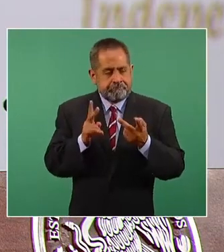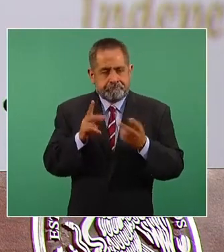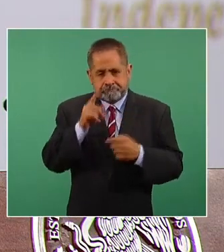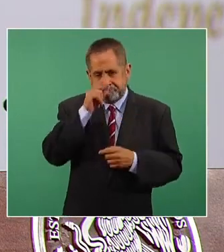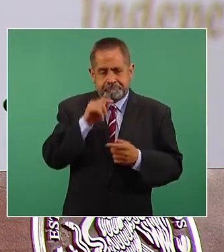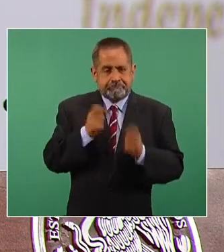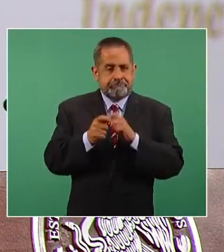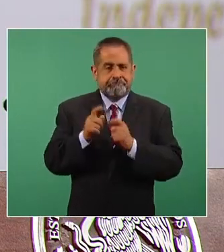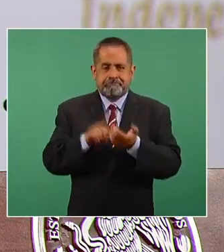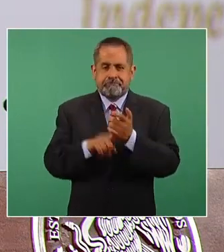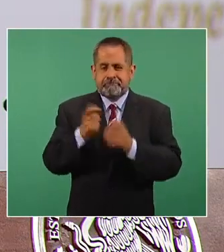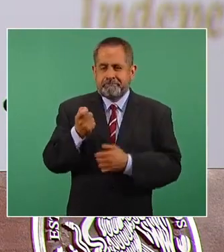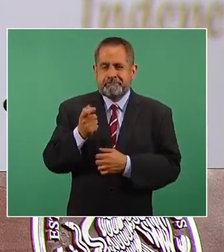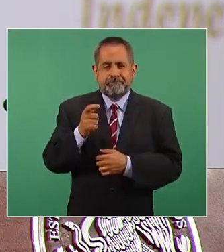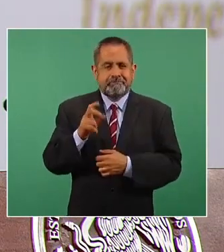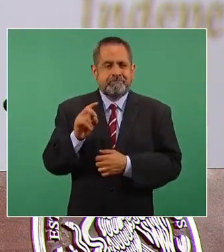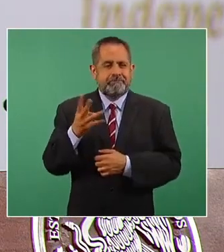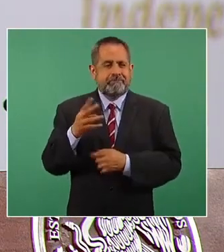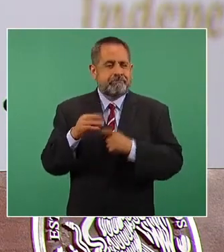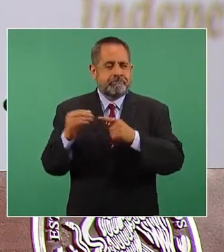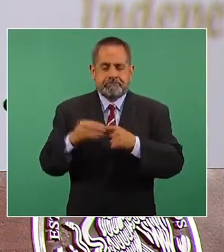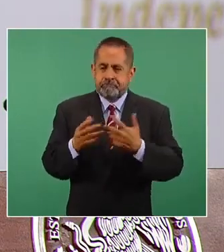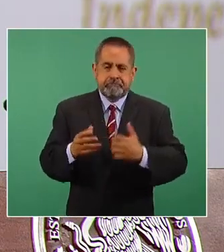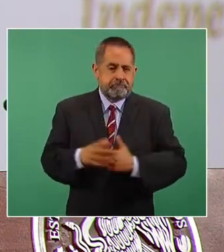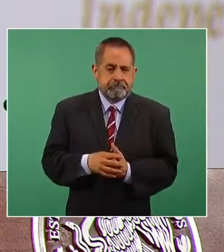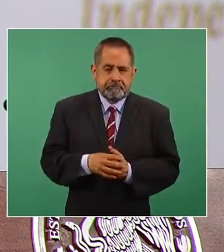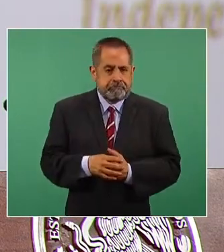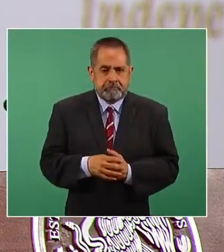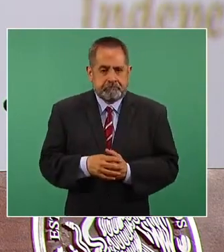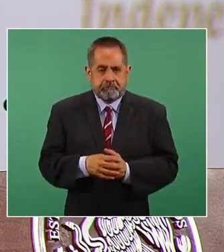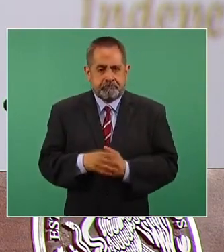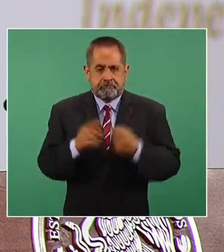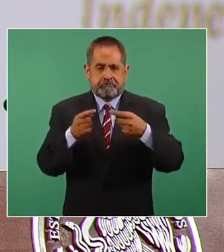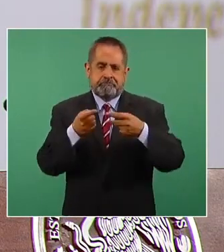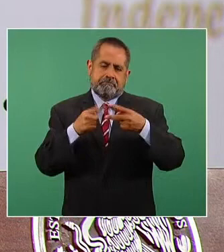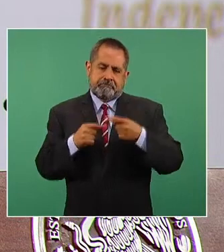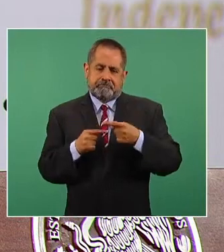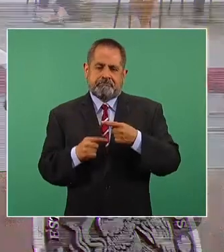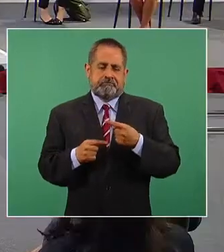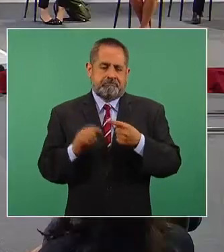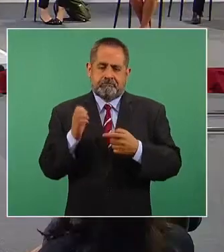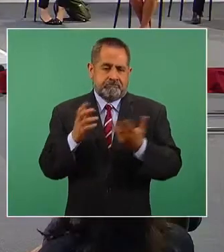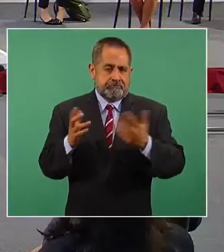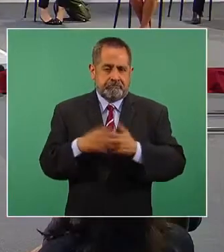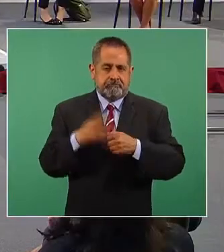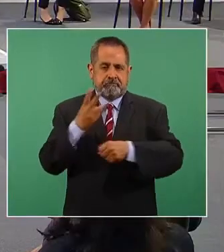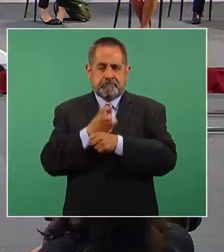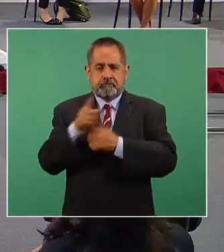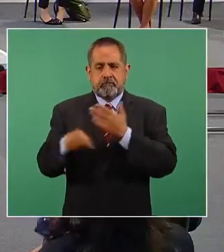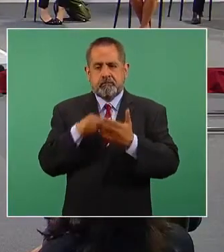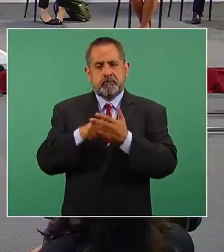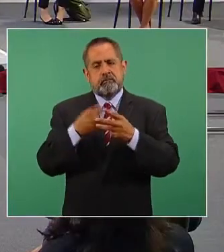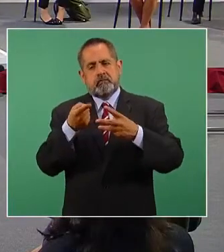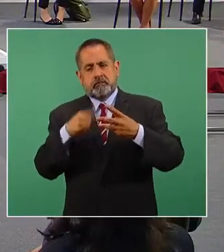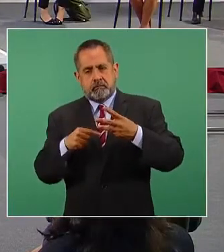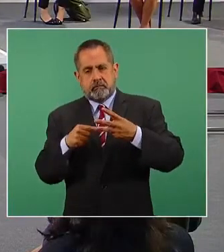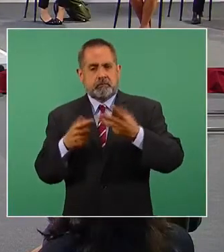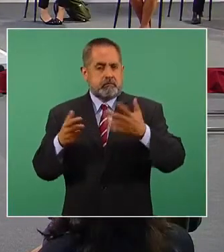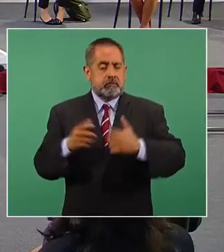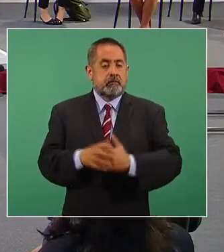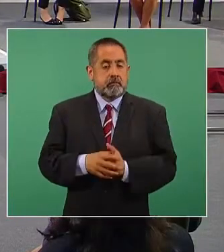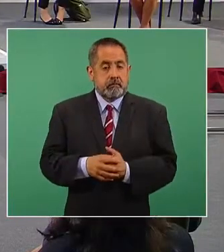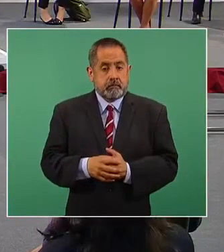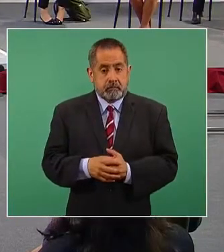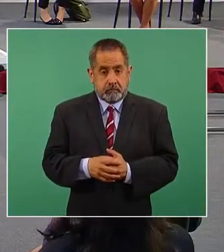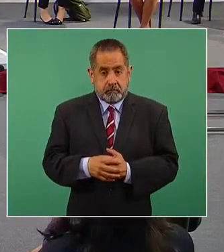cambio, 20 pesos con 34 centavos, por eso no fue la mejor opción en el mes de enero, quedó en tercer lugar.